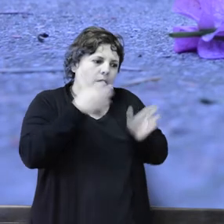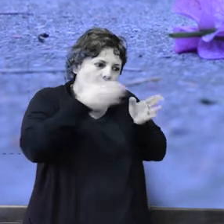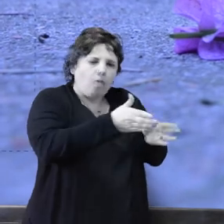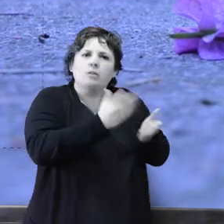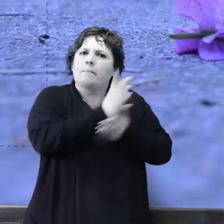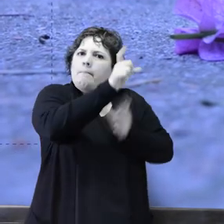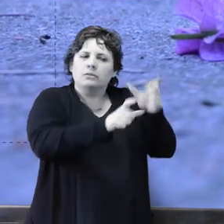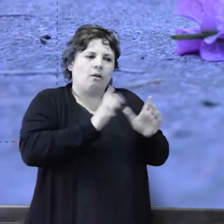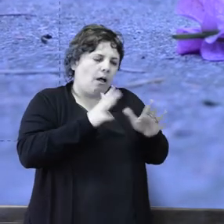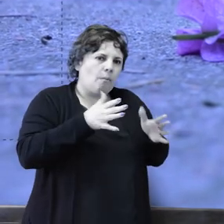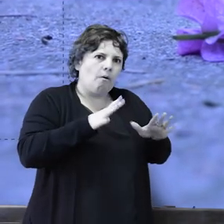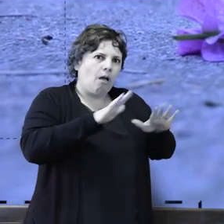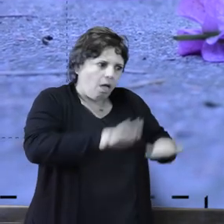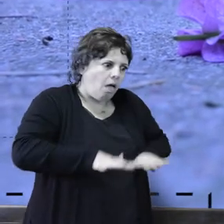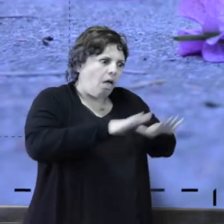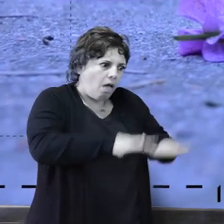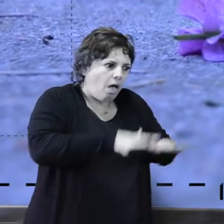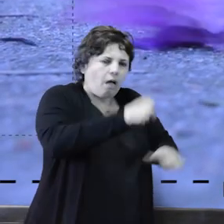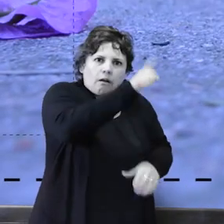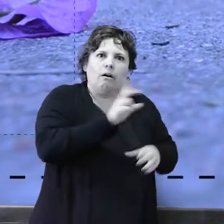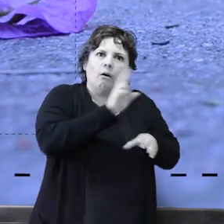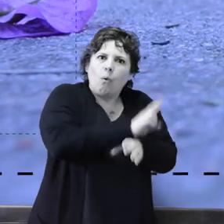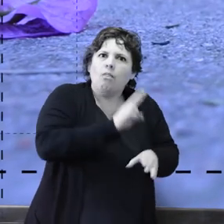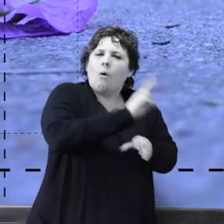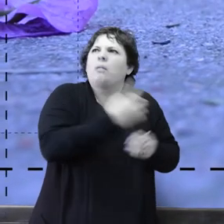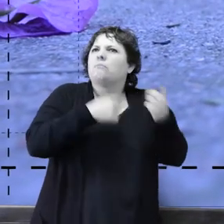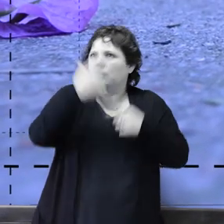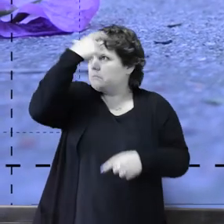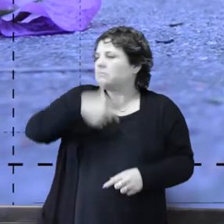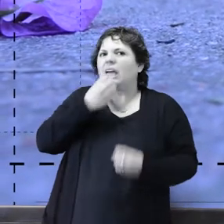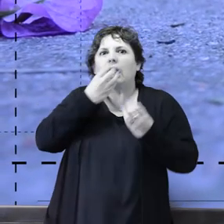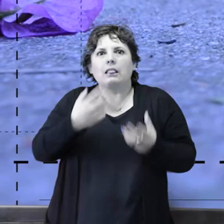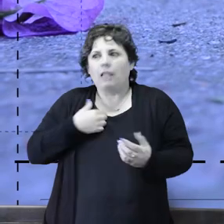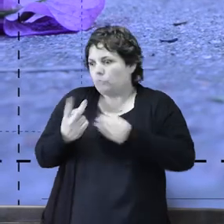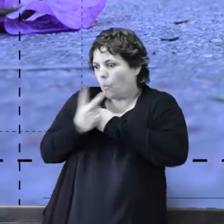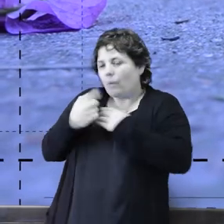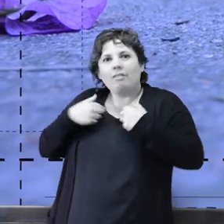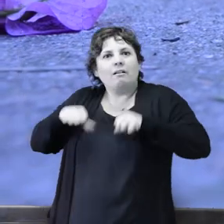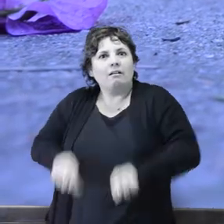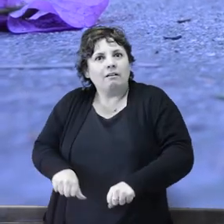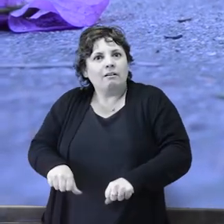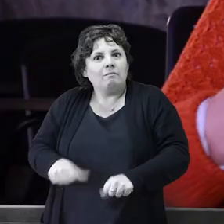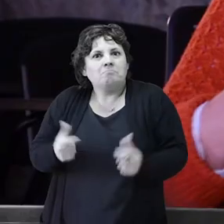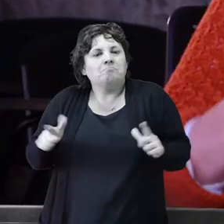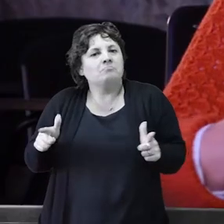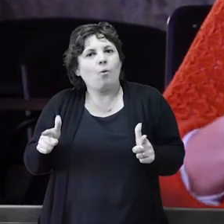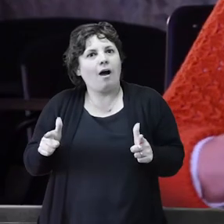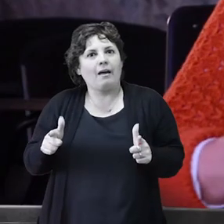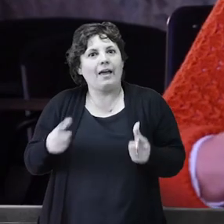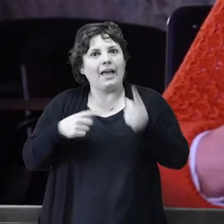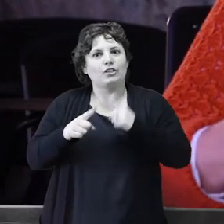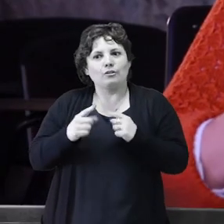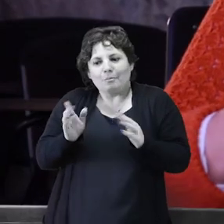los otros tienen la contracara del déficit de cuidados hacia uno misma, digamos,